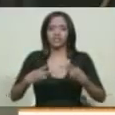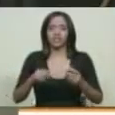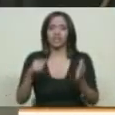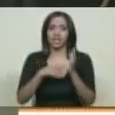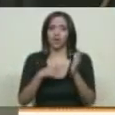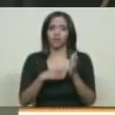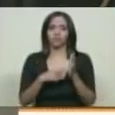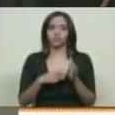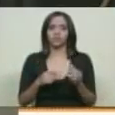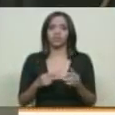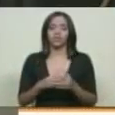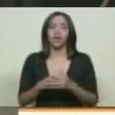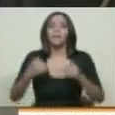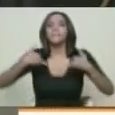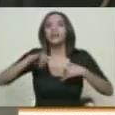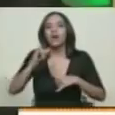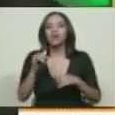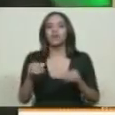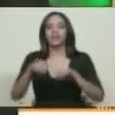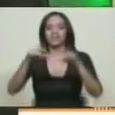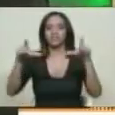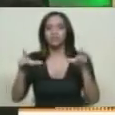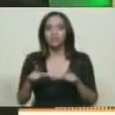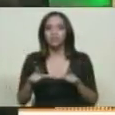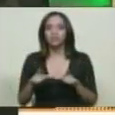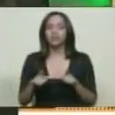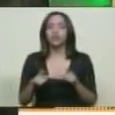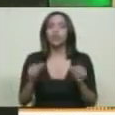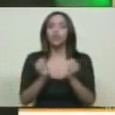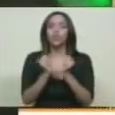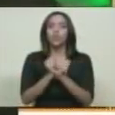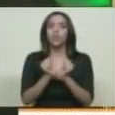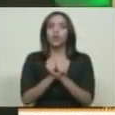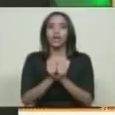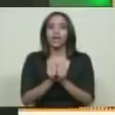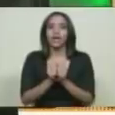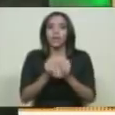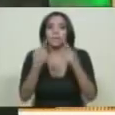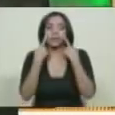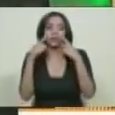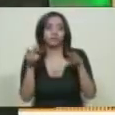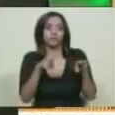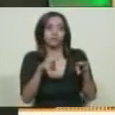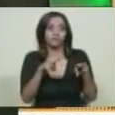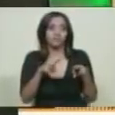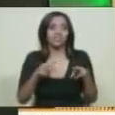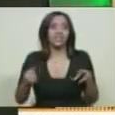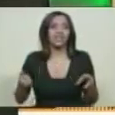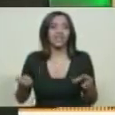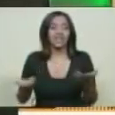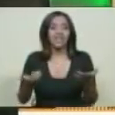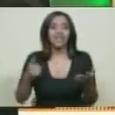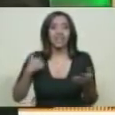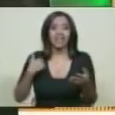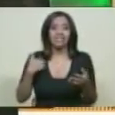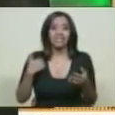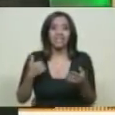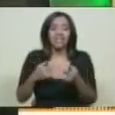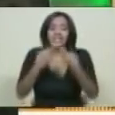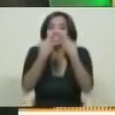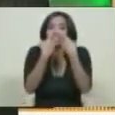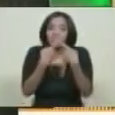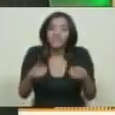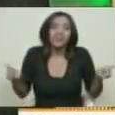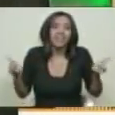hay una situación dura, pero se justifica. Es que esto es todo lo contrario. Son los lacayos del FMI. El FMI les